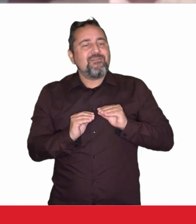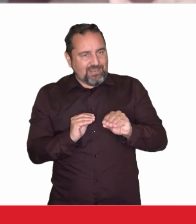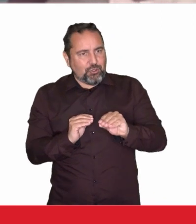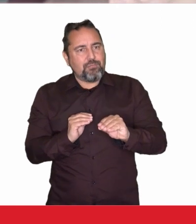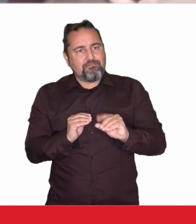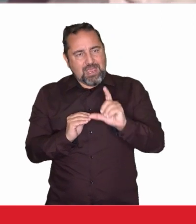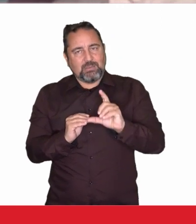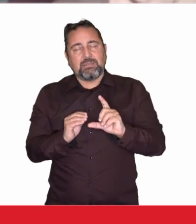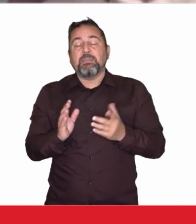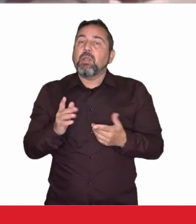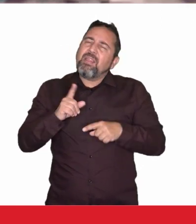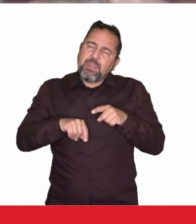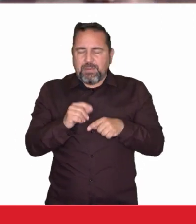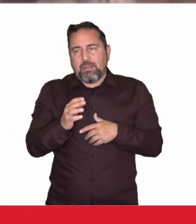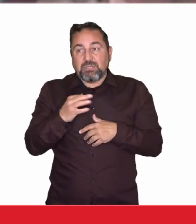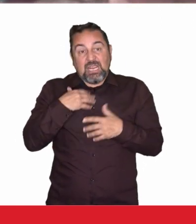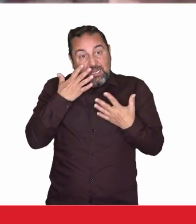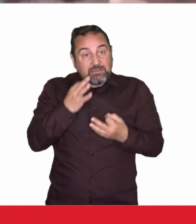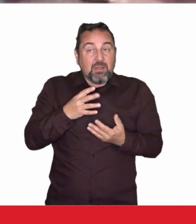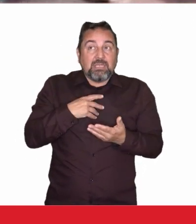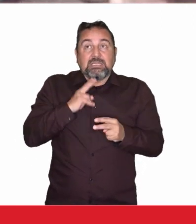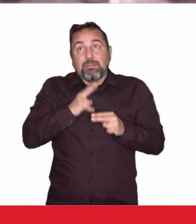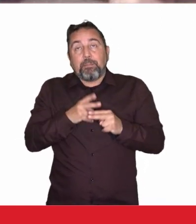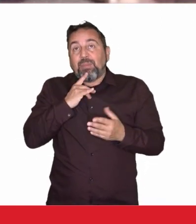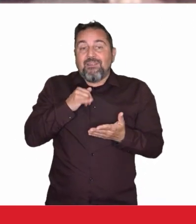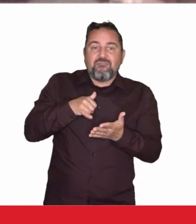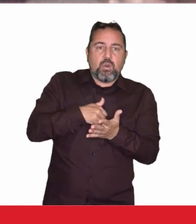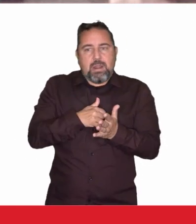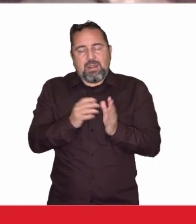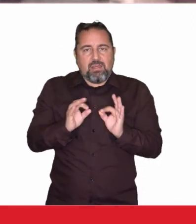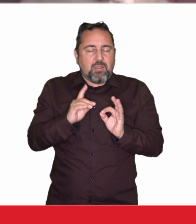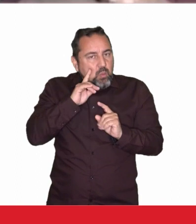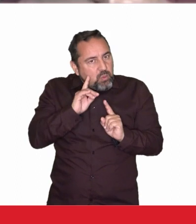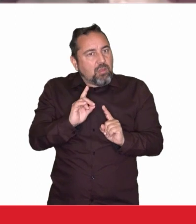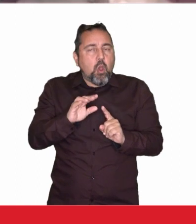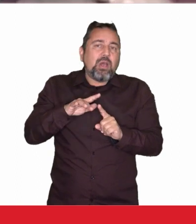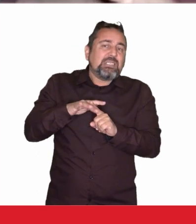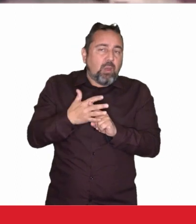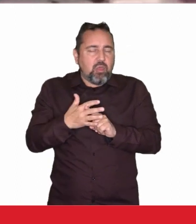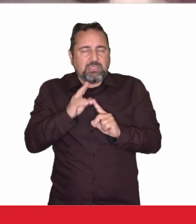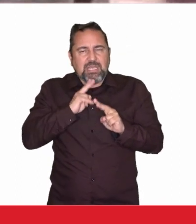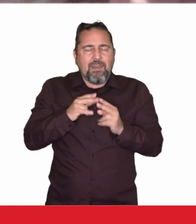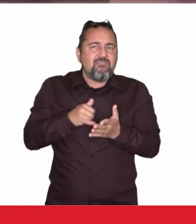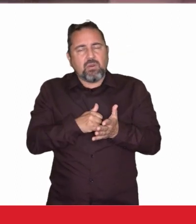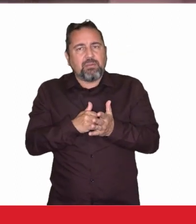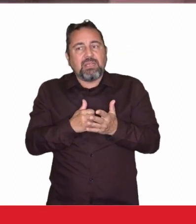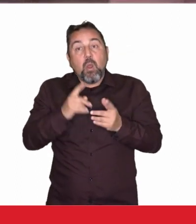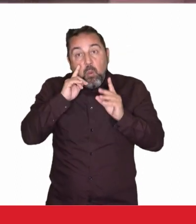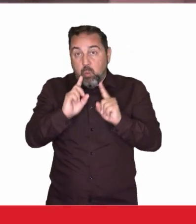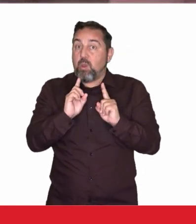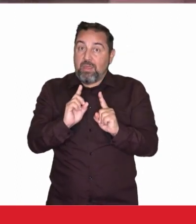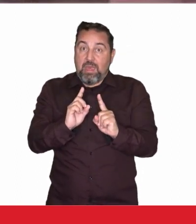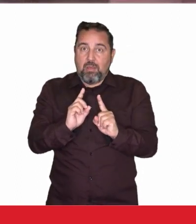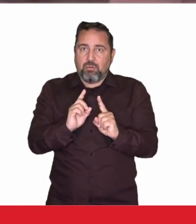¿vale? Hay que tener muchísimo cuidado, sobre todo en personas con alto riesgo de vulnerabilidad o que ya están en una situación